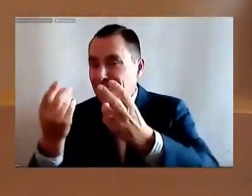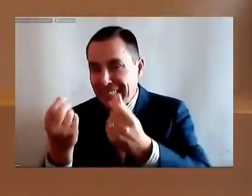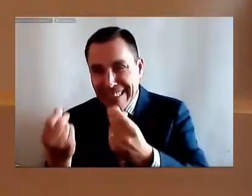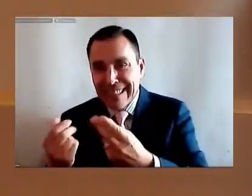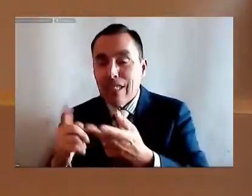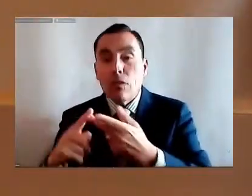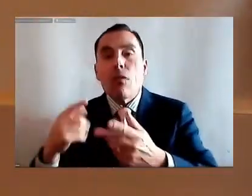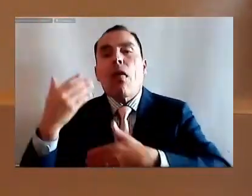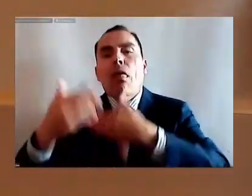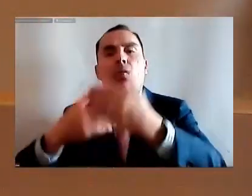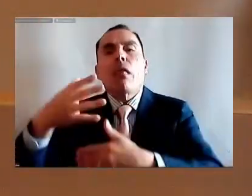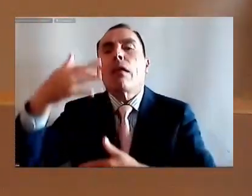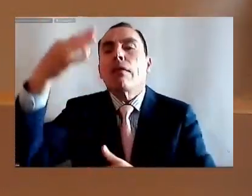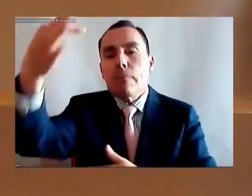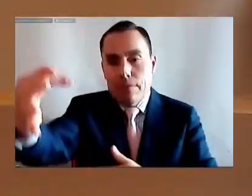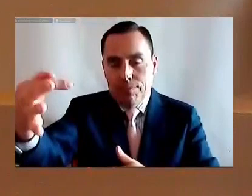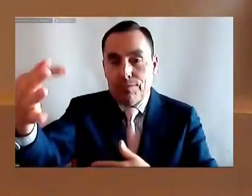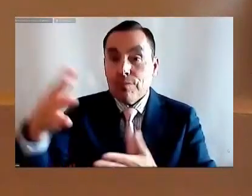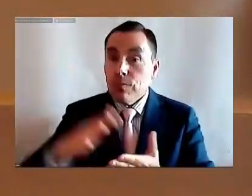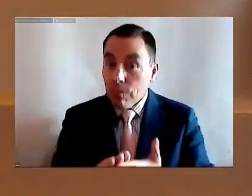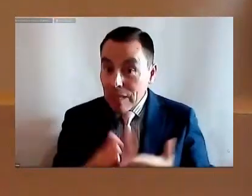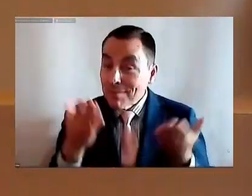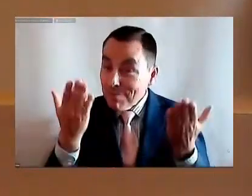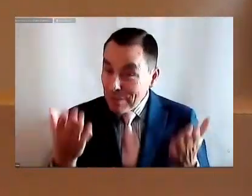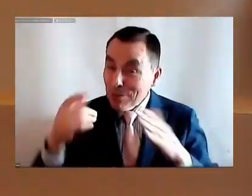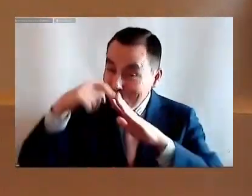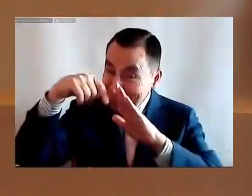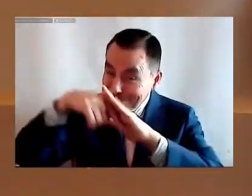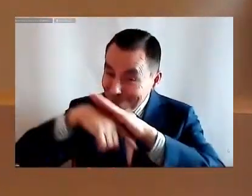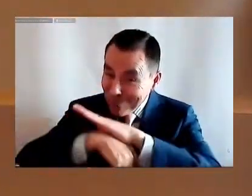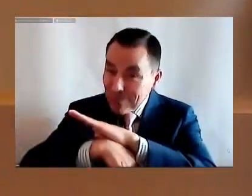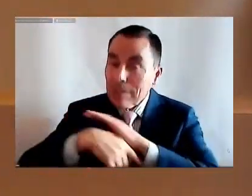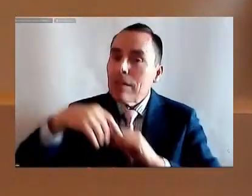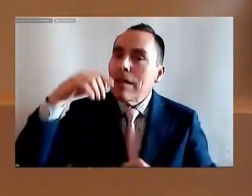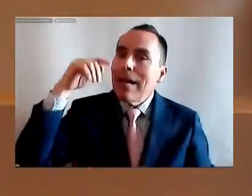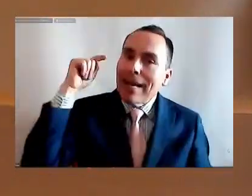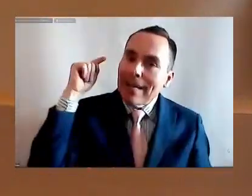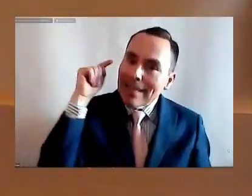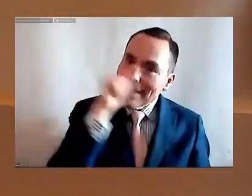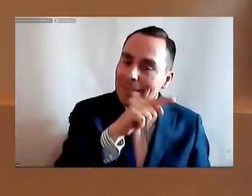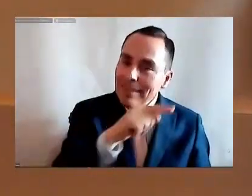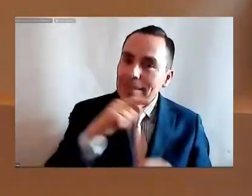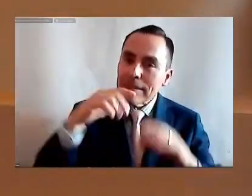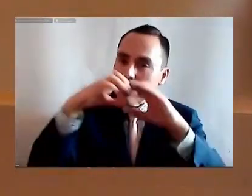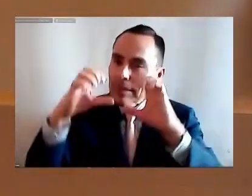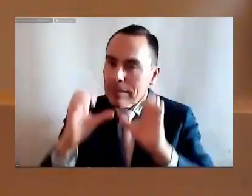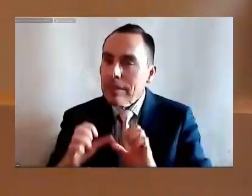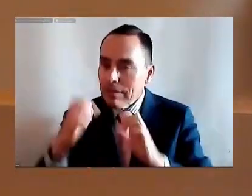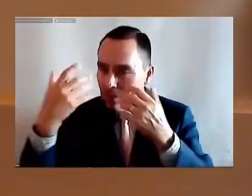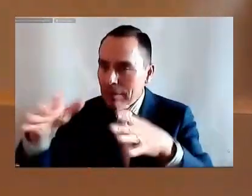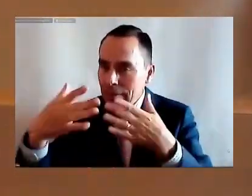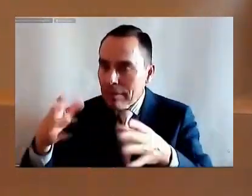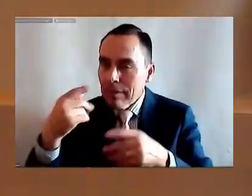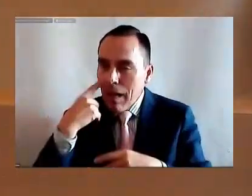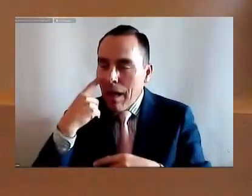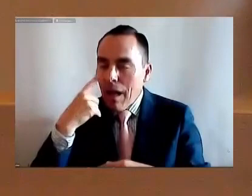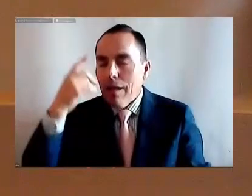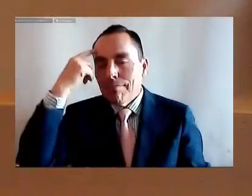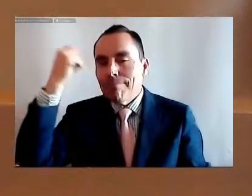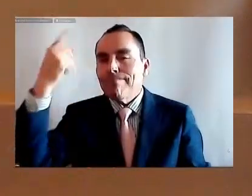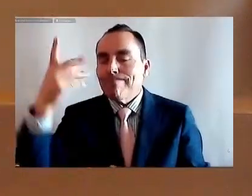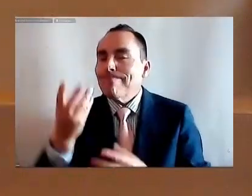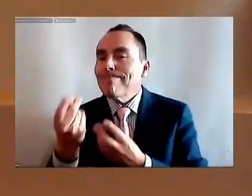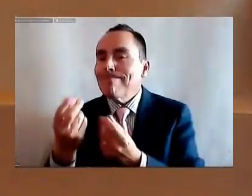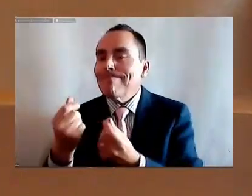plazo, pero en el fondo el mismo sistema capitalista ya tuvo la experiencia en la primera